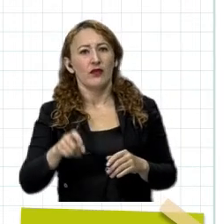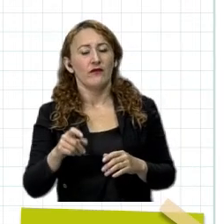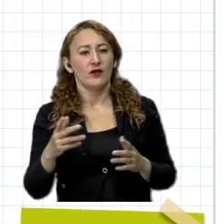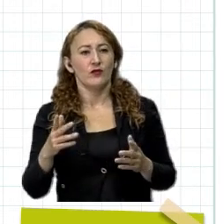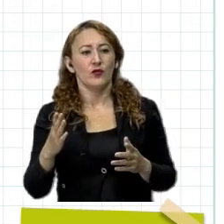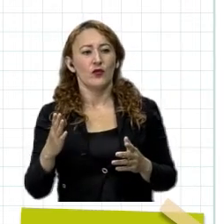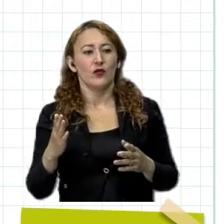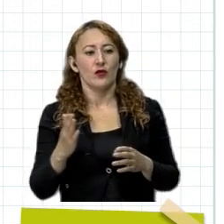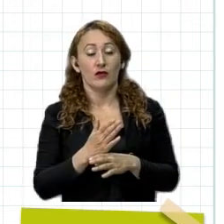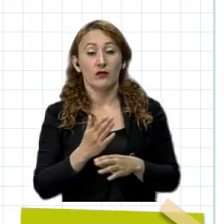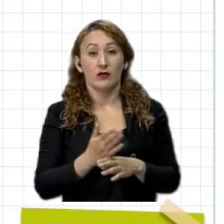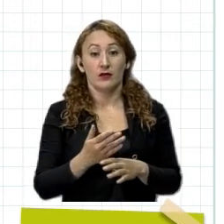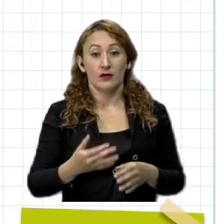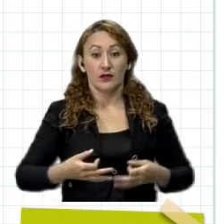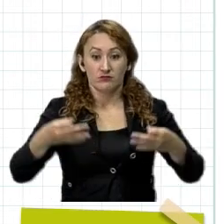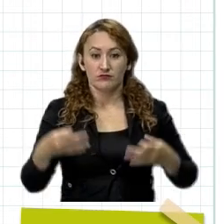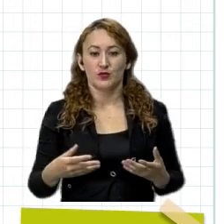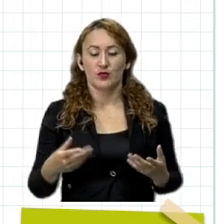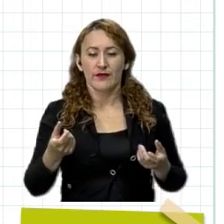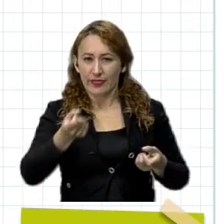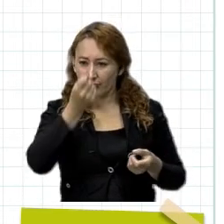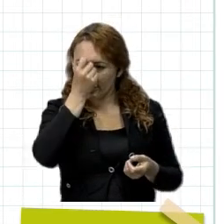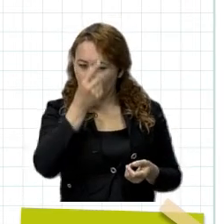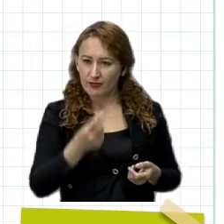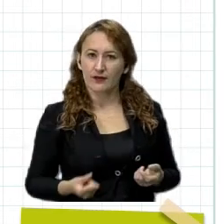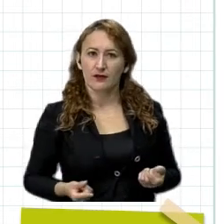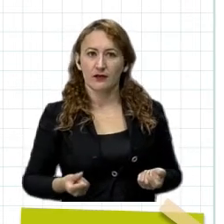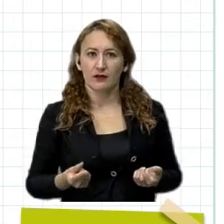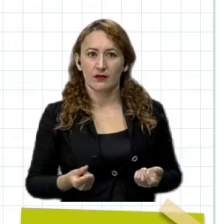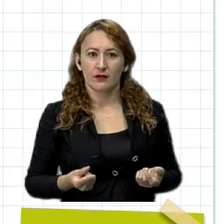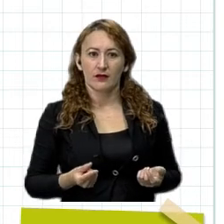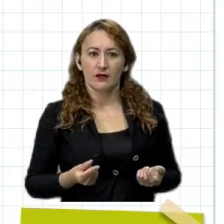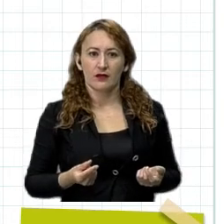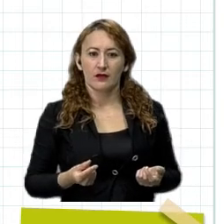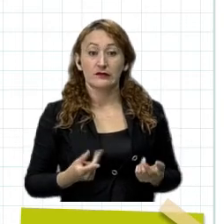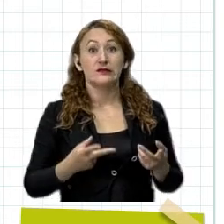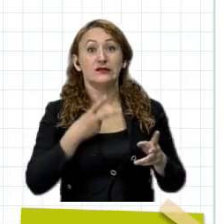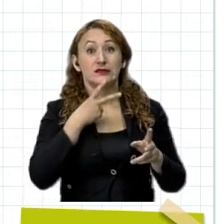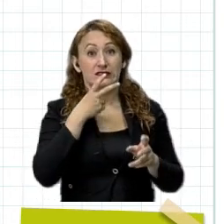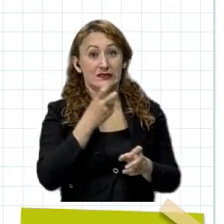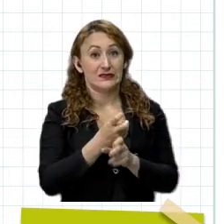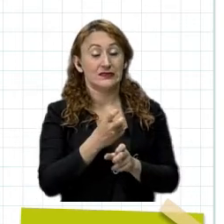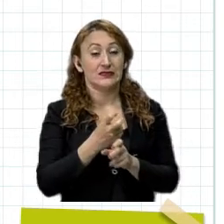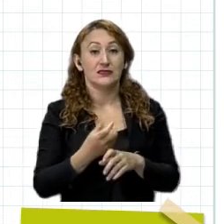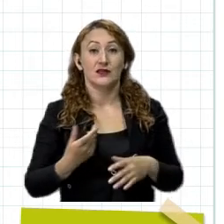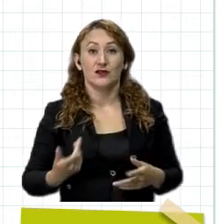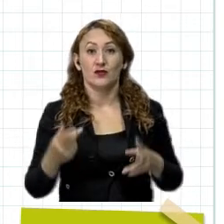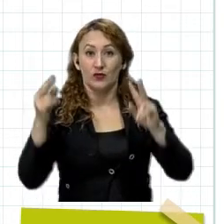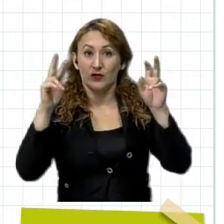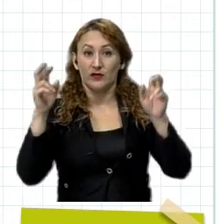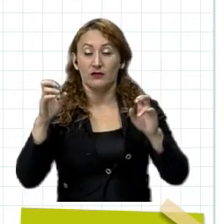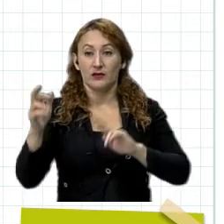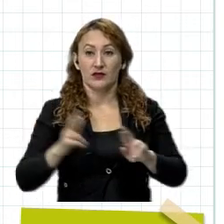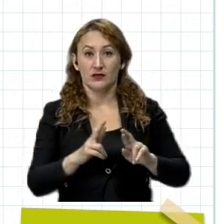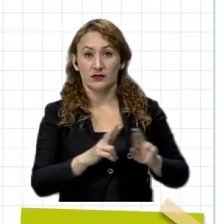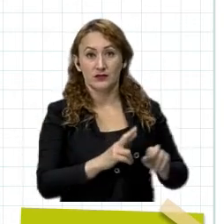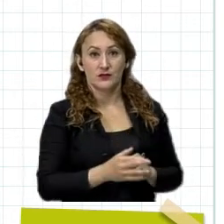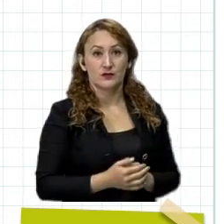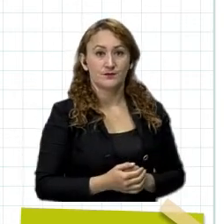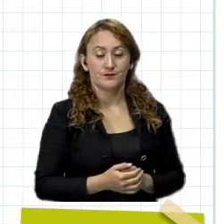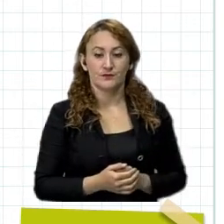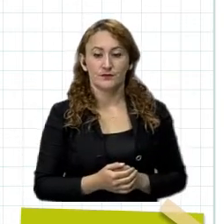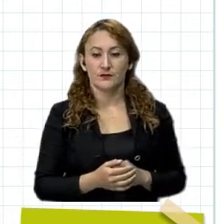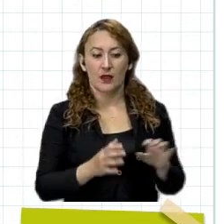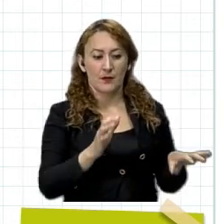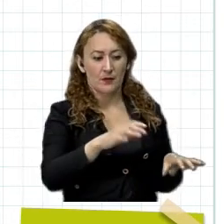problema de entender que la complejidad tiene que ver con esto de la relación y que la